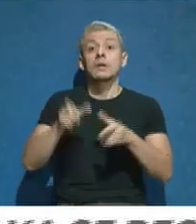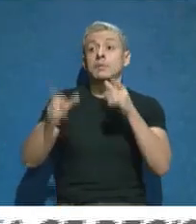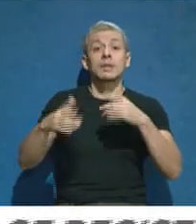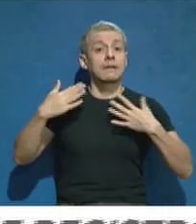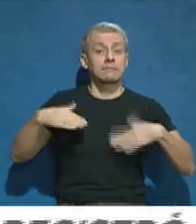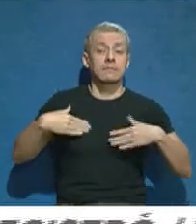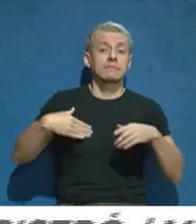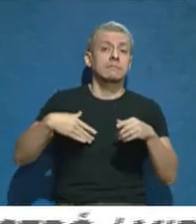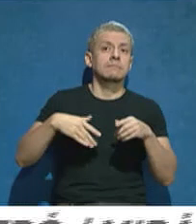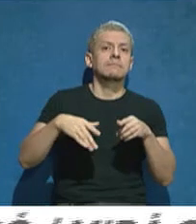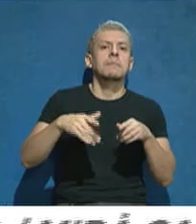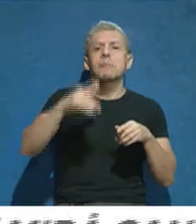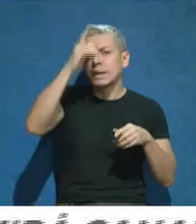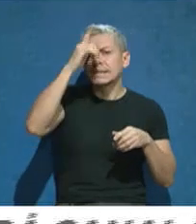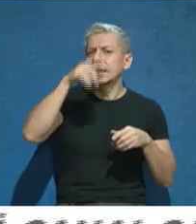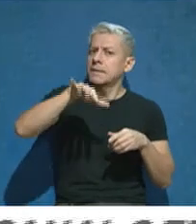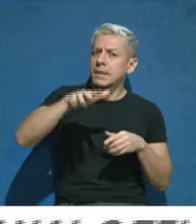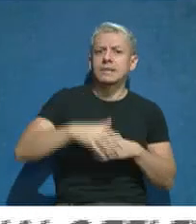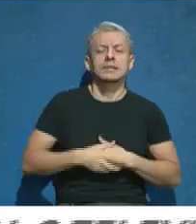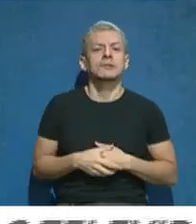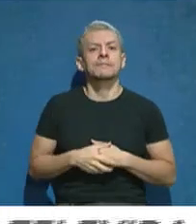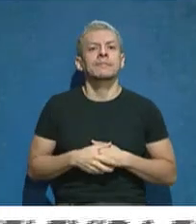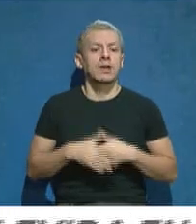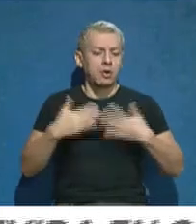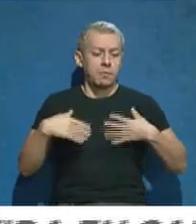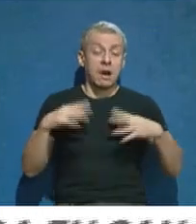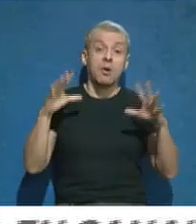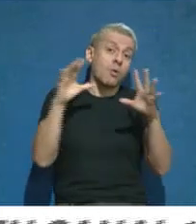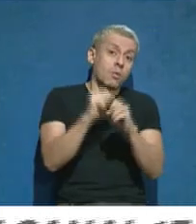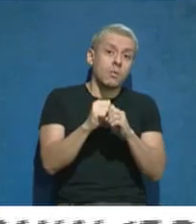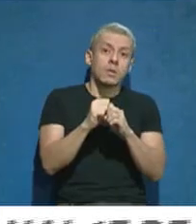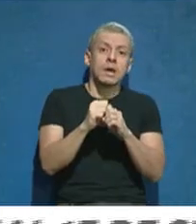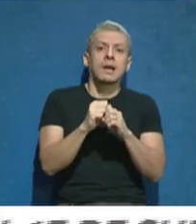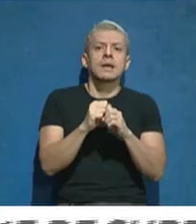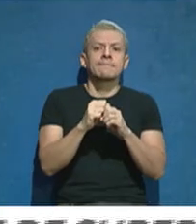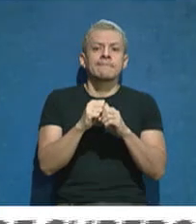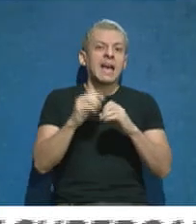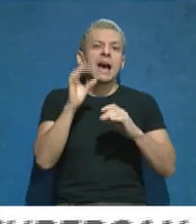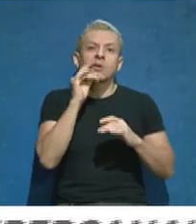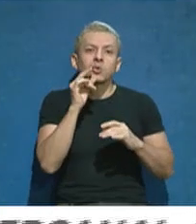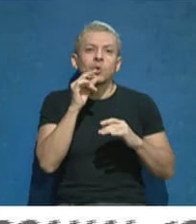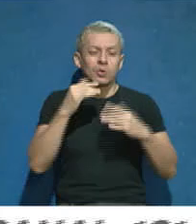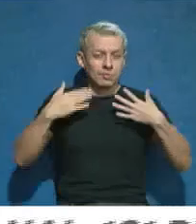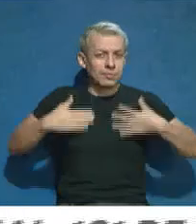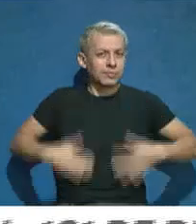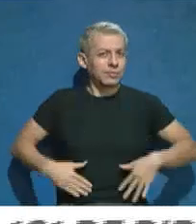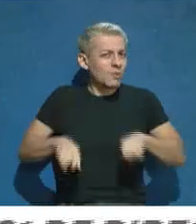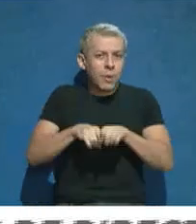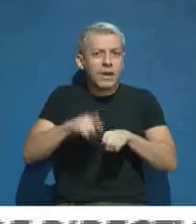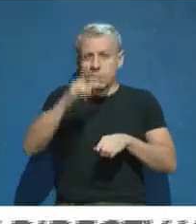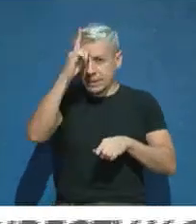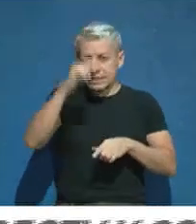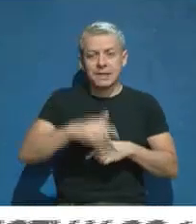fuesen policías, con uniformes muy similares, con ropa oscura, claro, vestimenta de color azul, de gabardina en la mayoría de los casos. Habitualmente, y